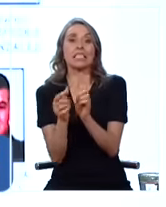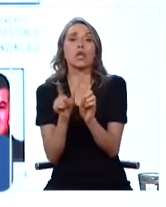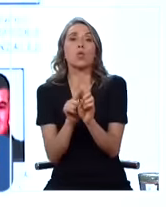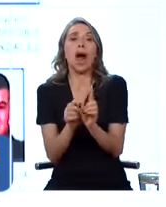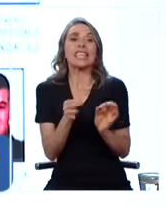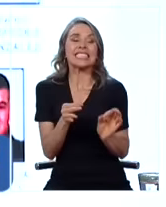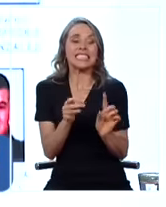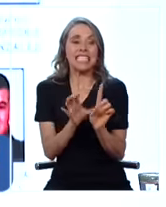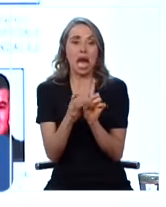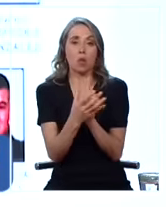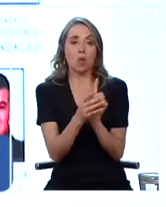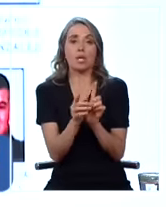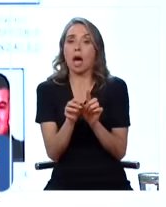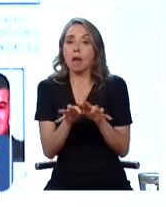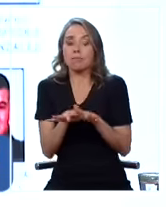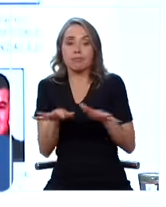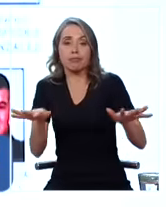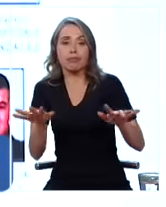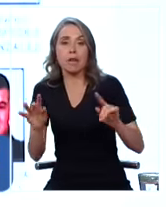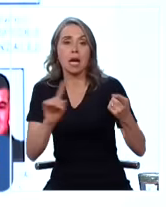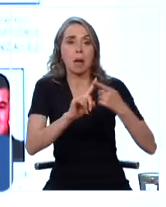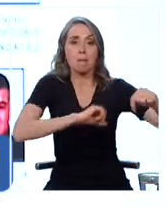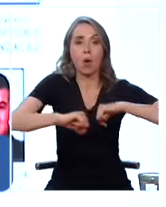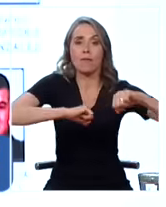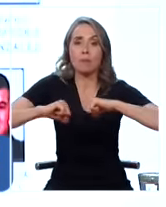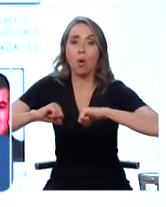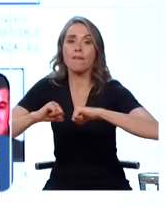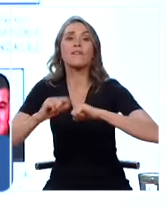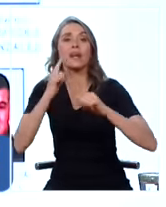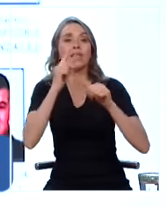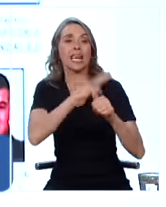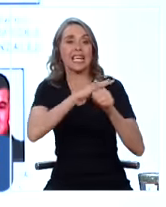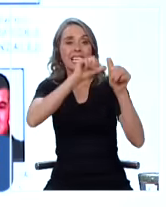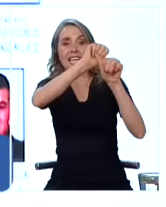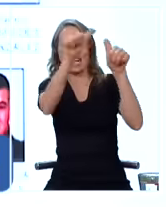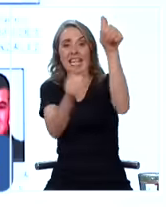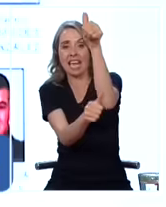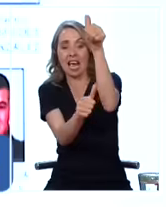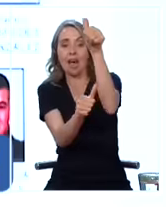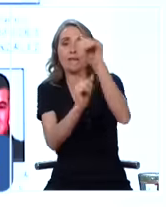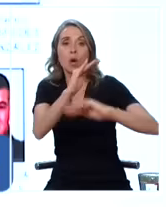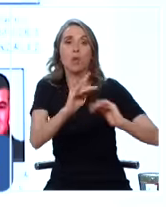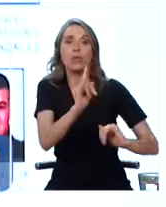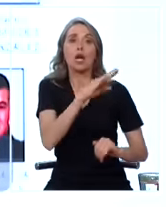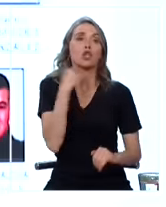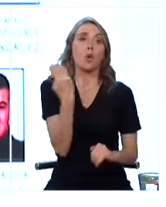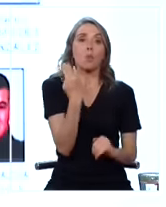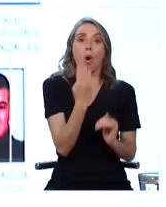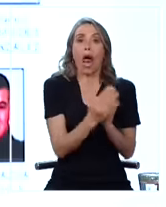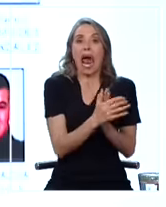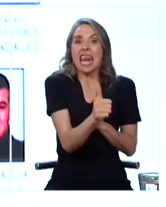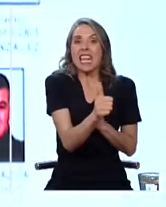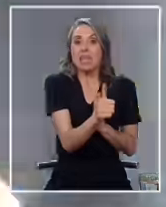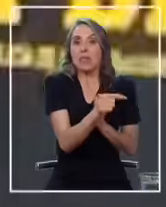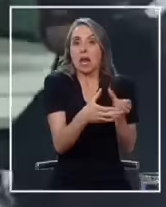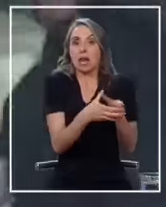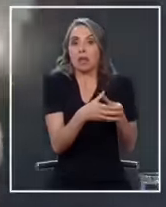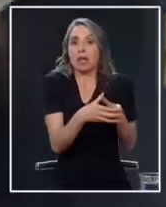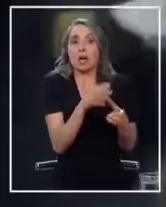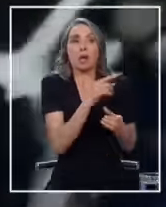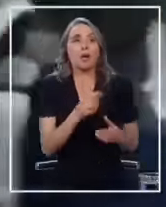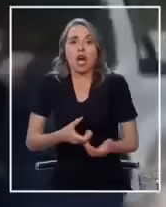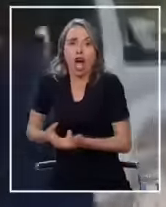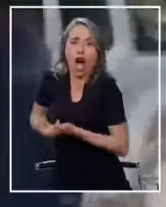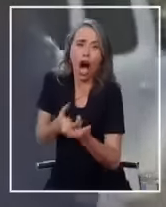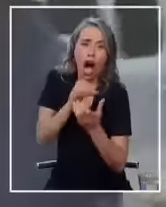todos sus brazos operativos se activan para poder resguardar la salud del líder de la organización.